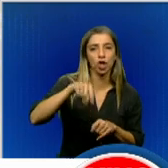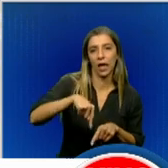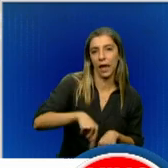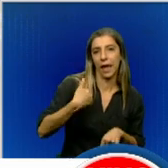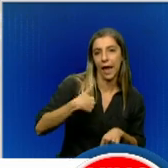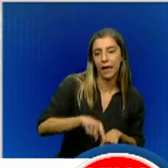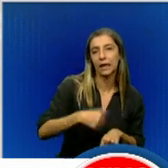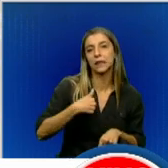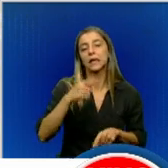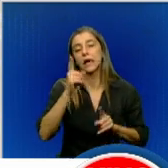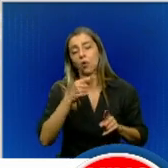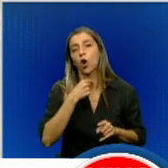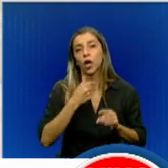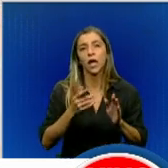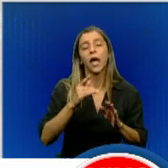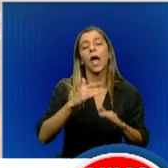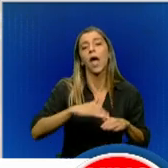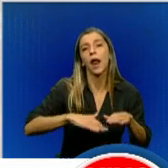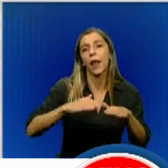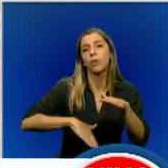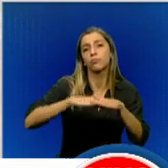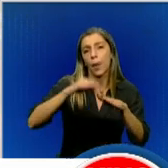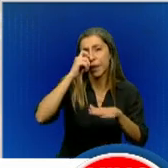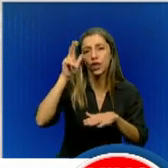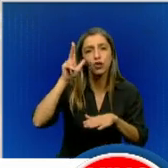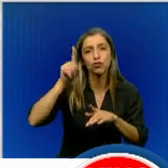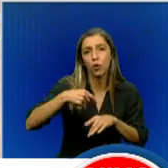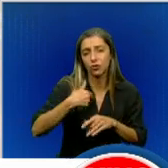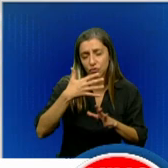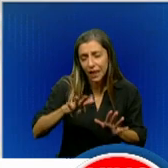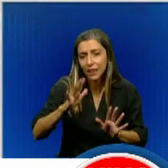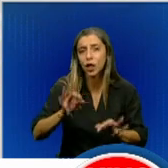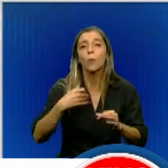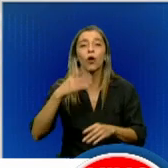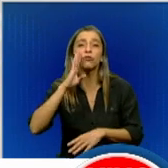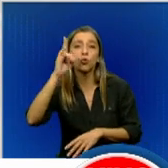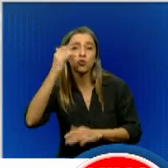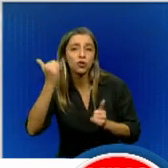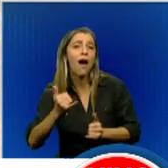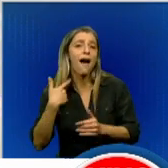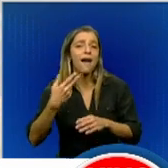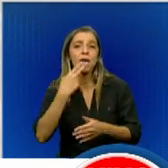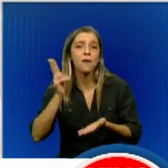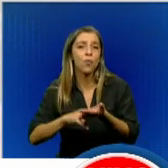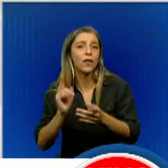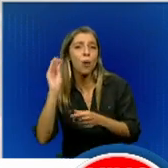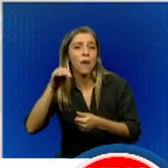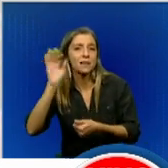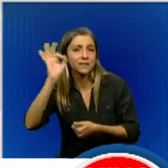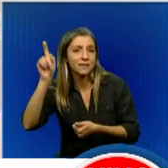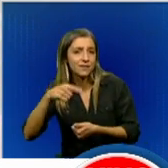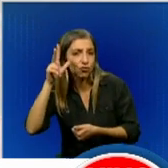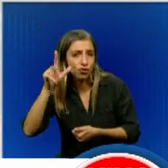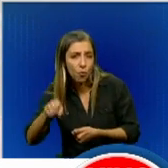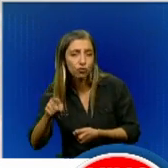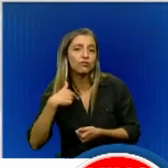28 por ciento y esto es así pero a su vez en eeuu hay tasas estaduales que rondan el 8% entonces eso significa que estamos en el